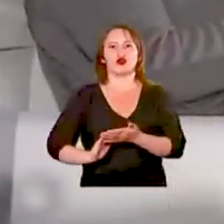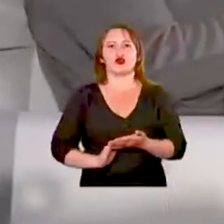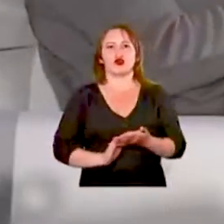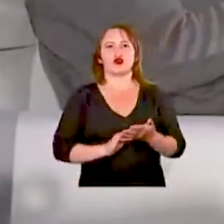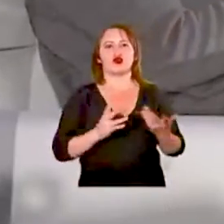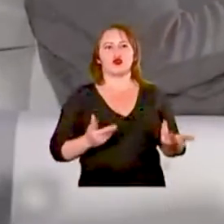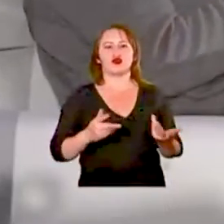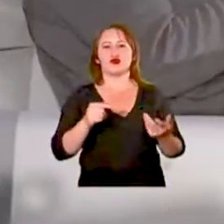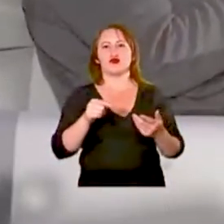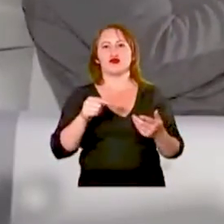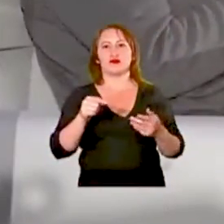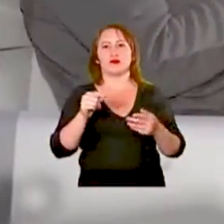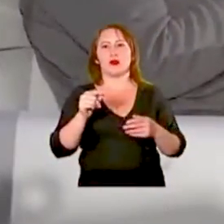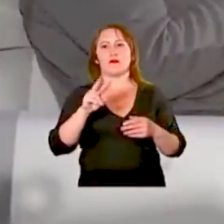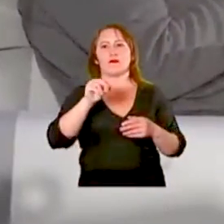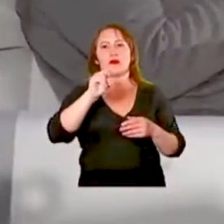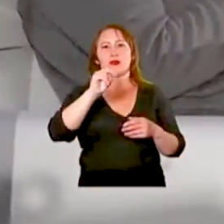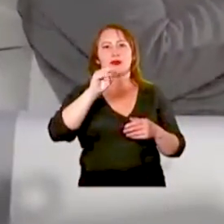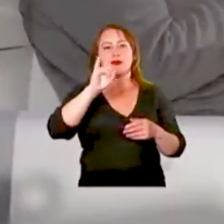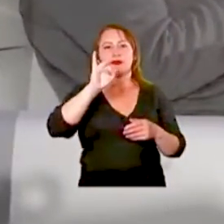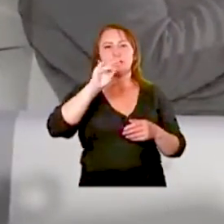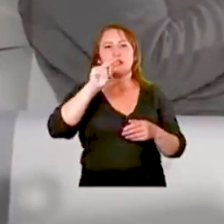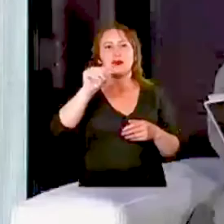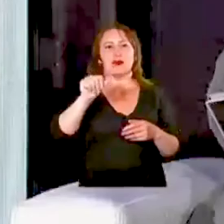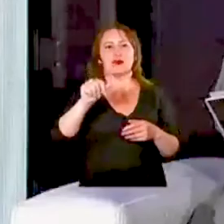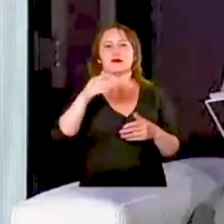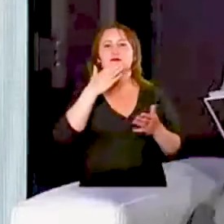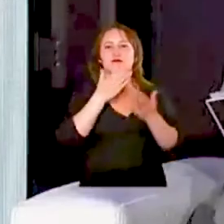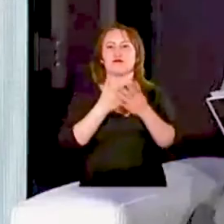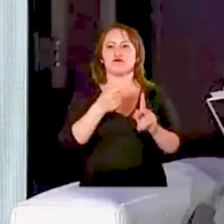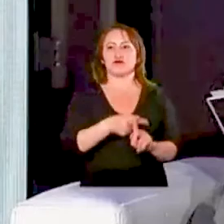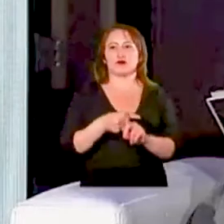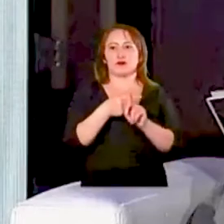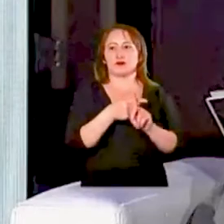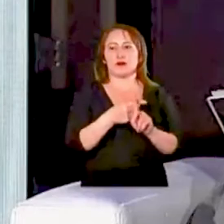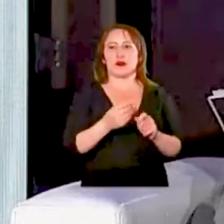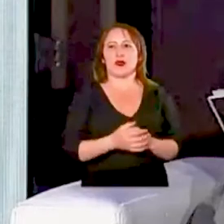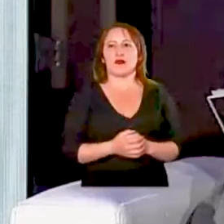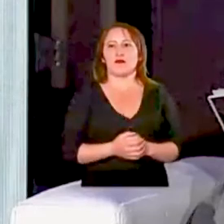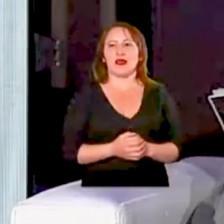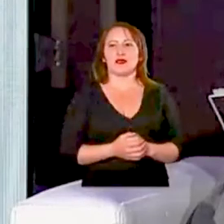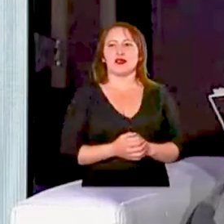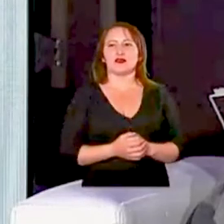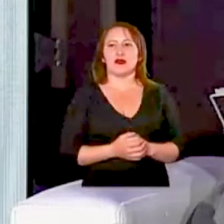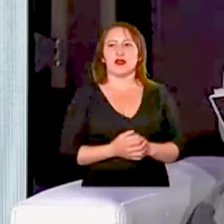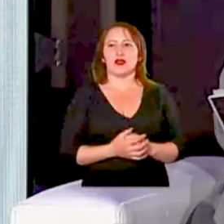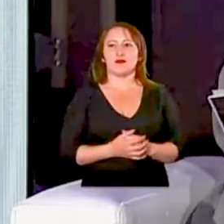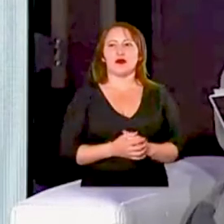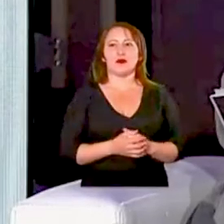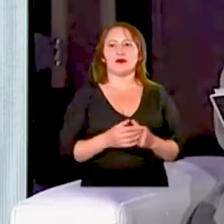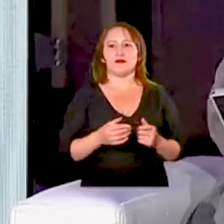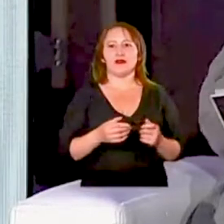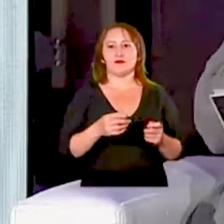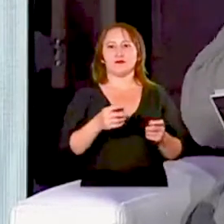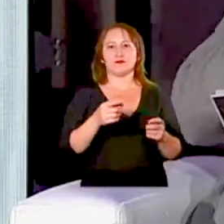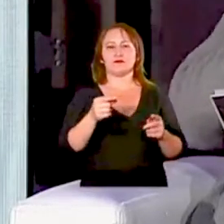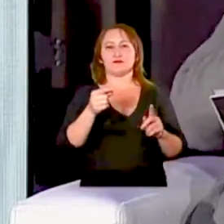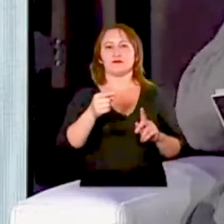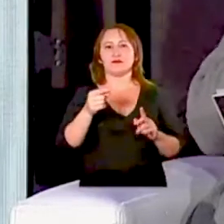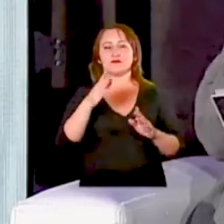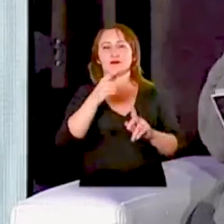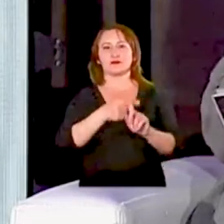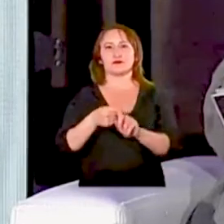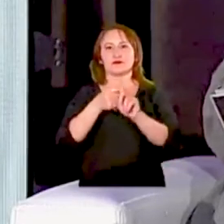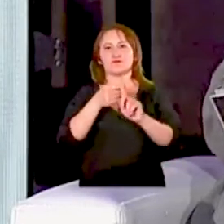Doctora Valentina. Gracias, señora Procuradora. Usted siempre nos ha dicho, trabajemos bajo una línea, menos procurador, más procuraduría. Y